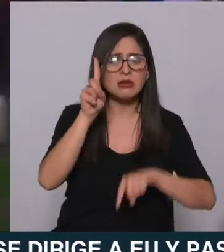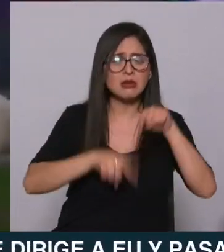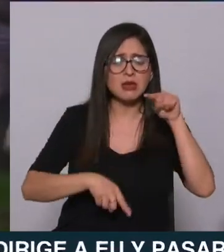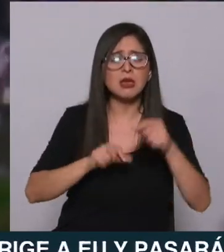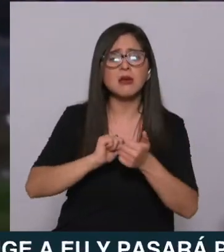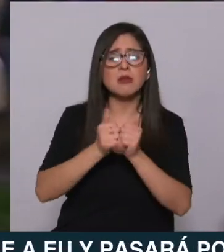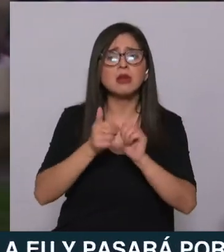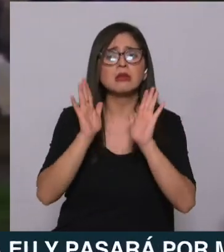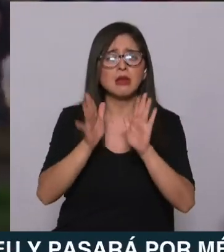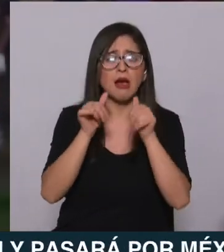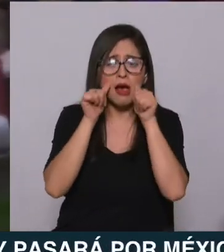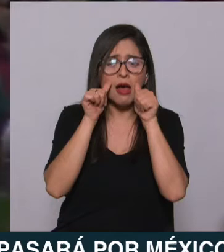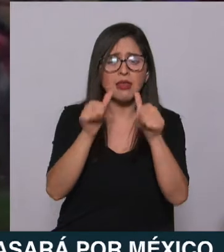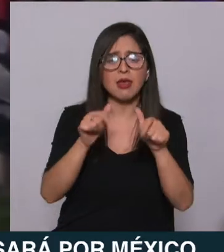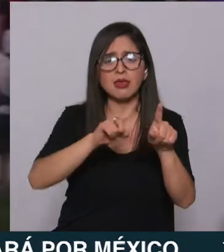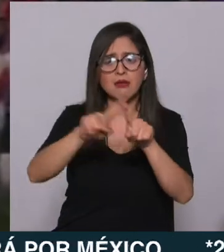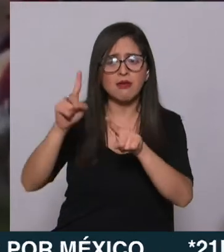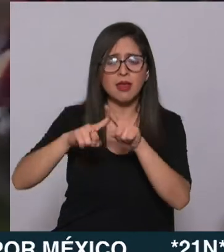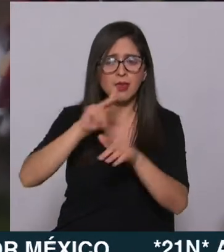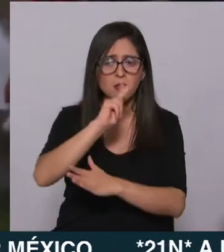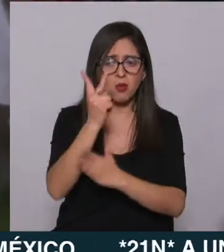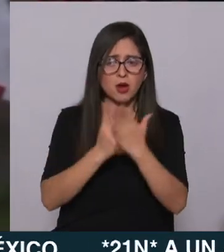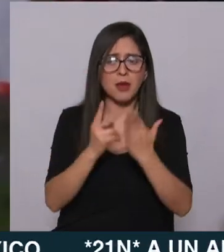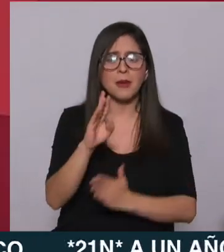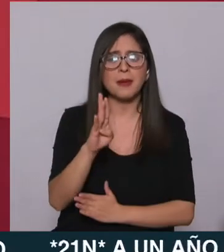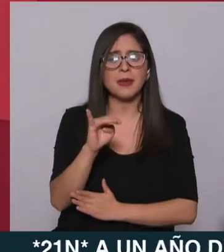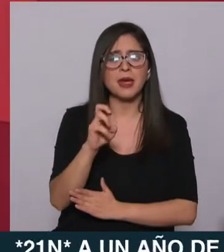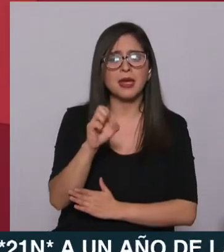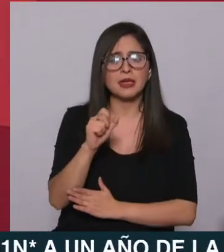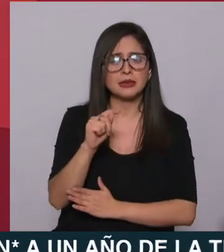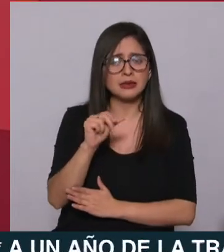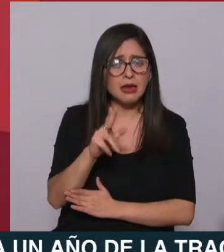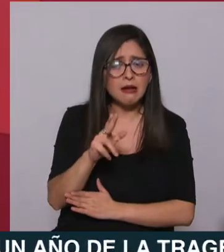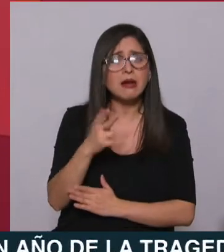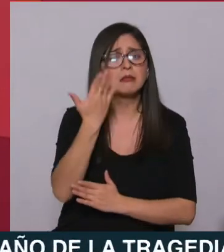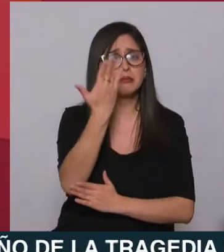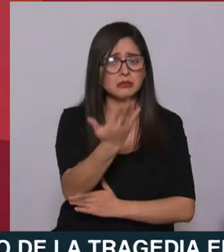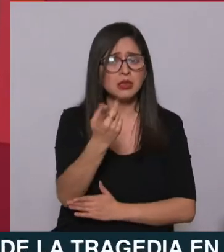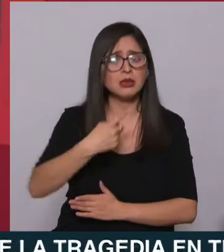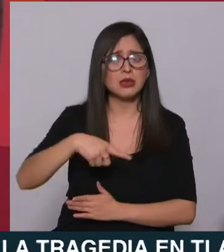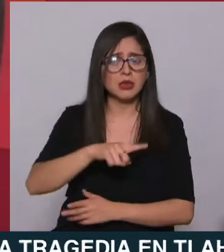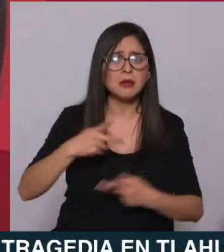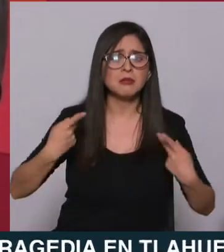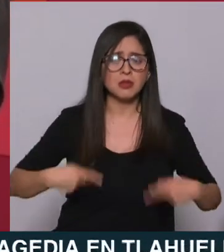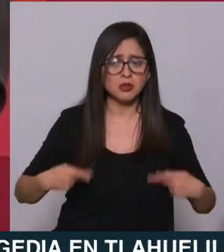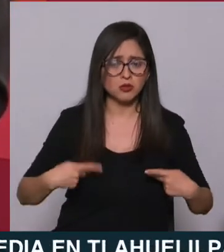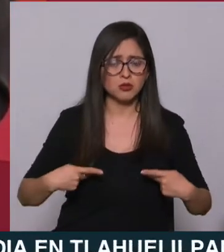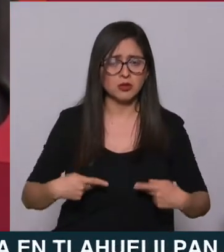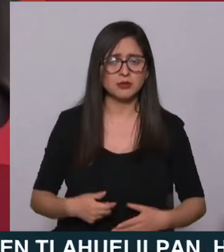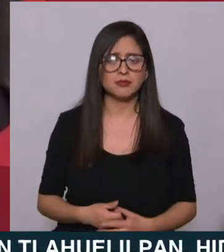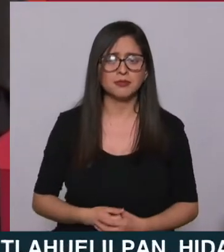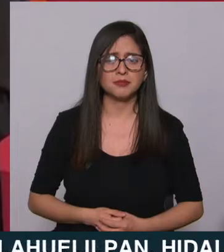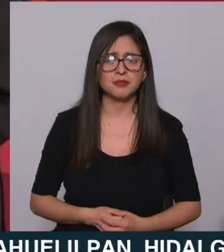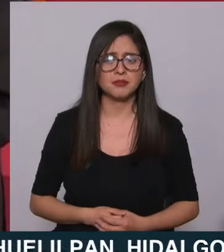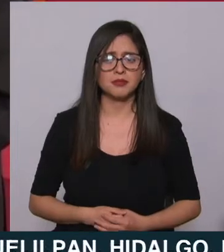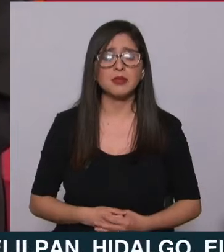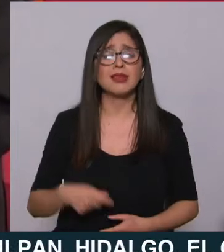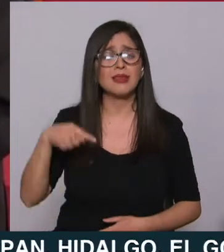que ya se atiende a través de los programas para el bienestar, por lo que hizo un llamado a la población. Lo hemos dicho